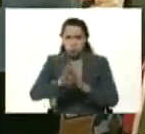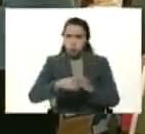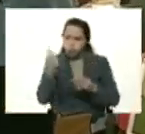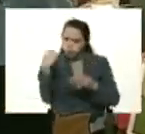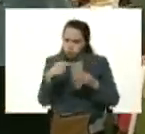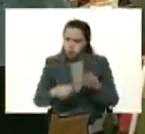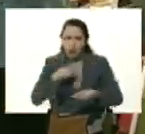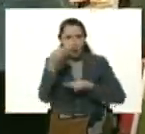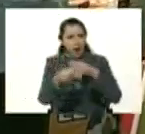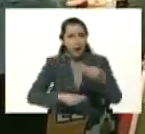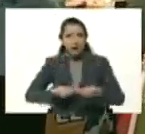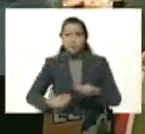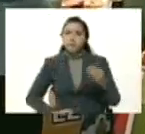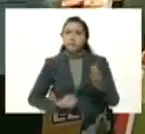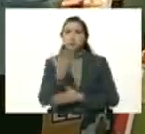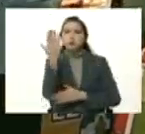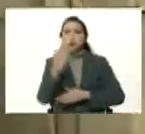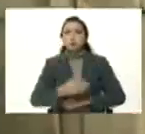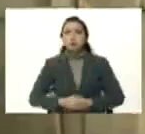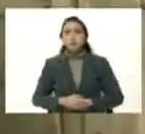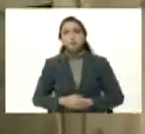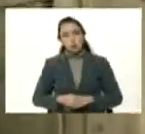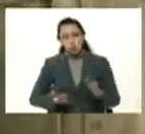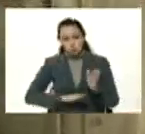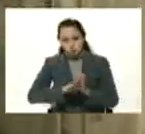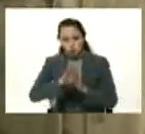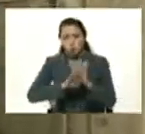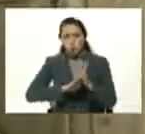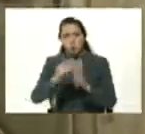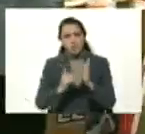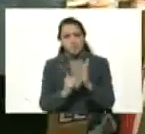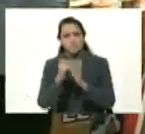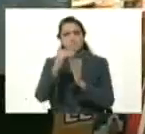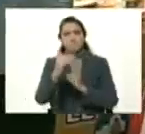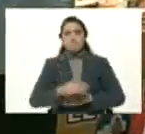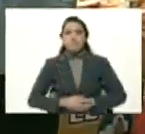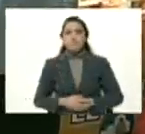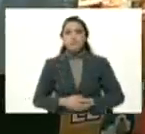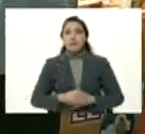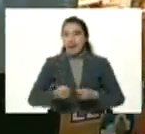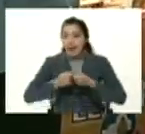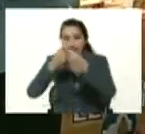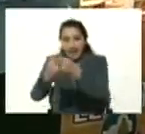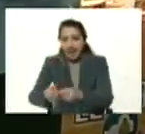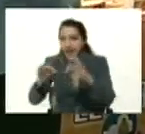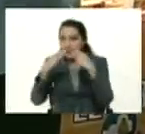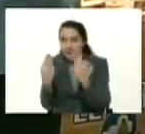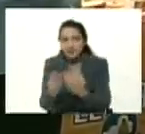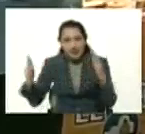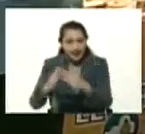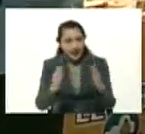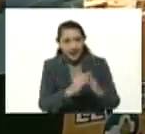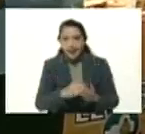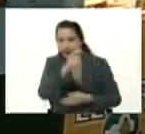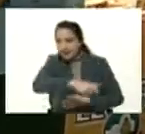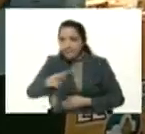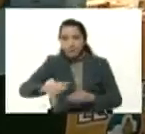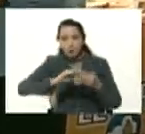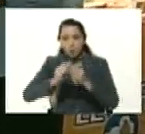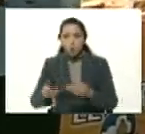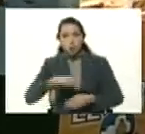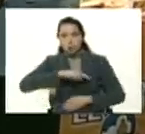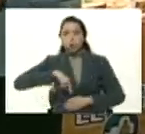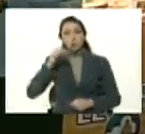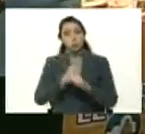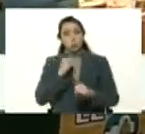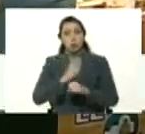productos, creciendo en la producción de los productos y que le llegue a la familia, que le llegue a la gente. Para eso es que